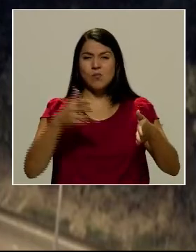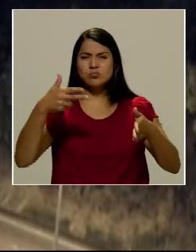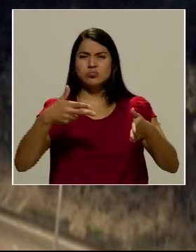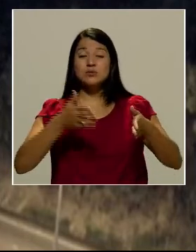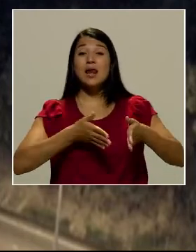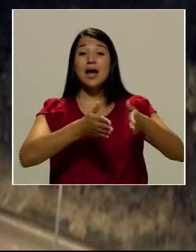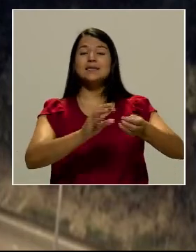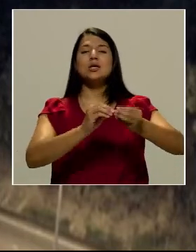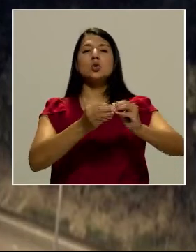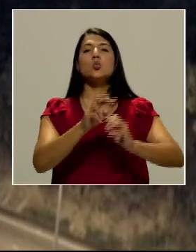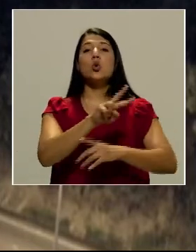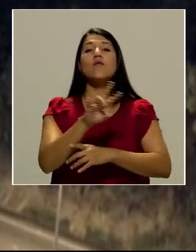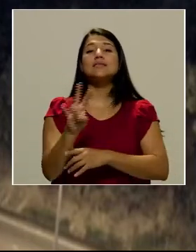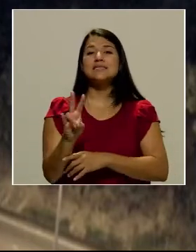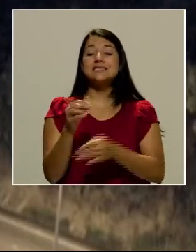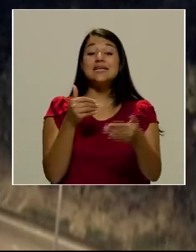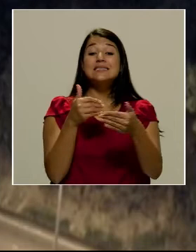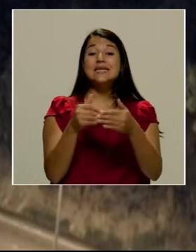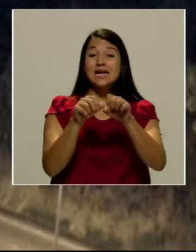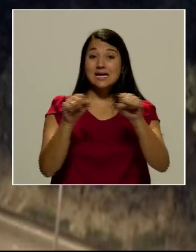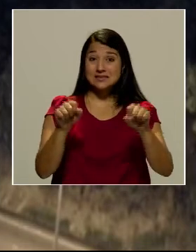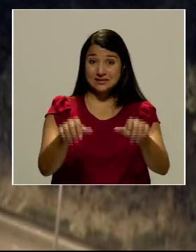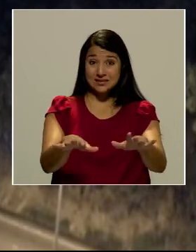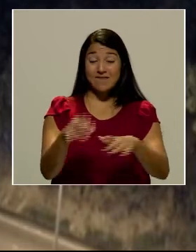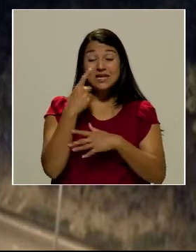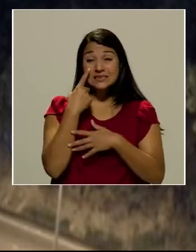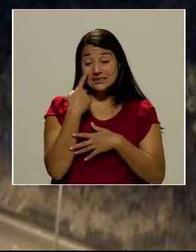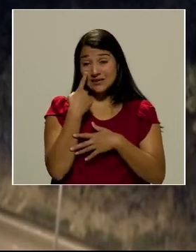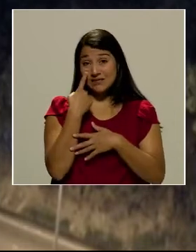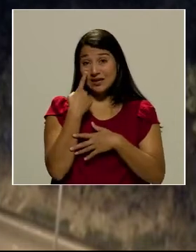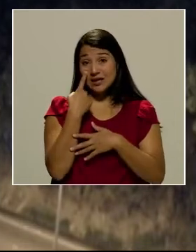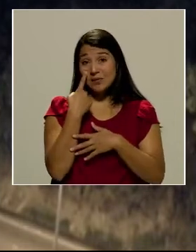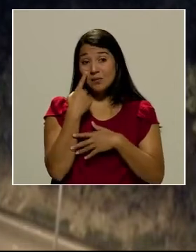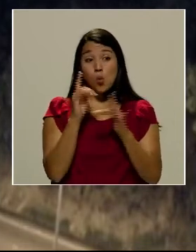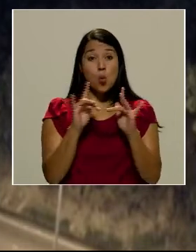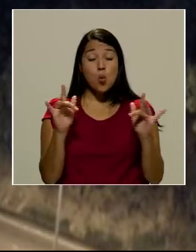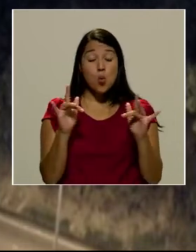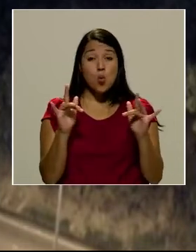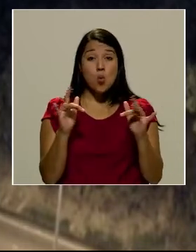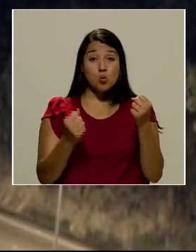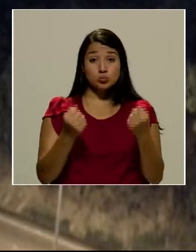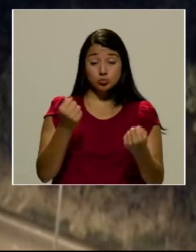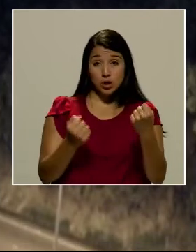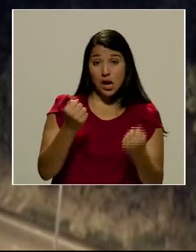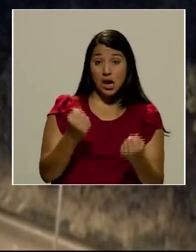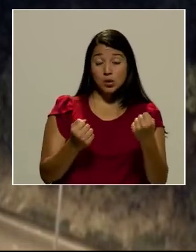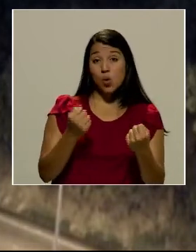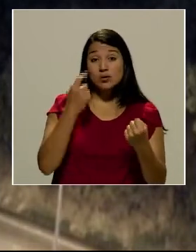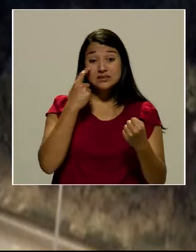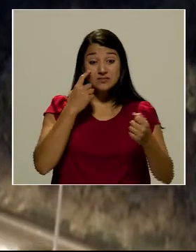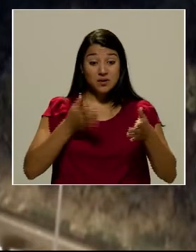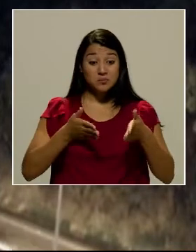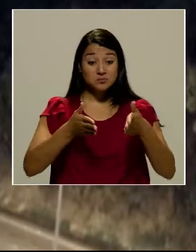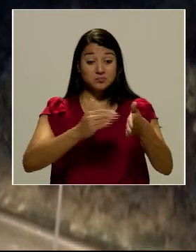en el sector de La Sabana. Se ve la ruta, el tránsito despejado, superficie de rodaje en